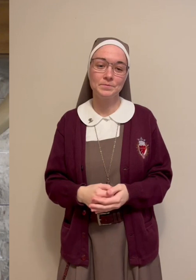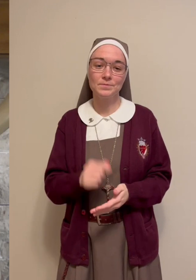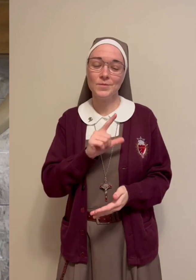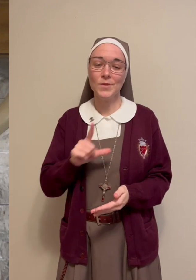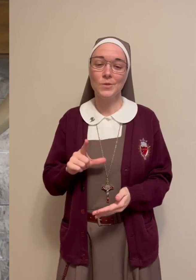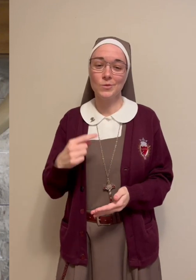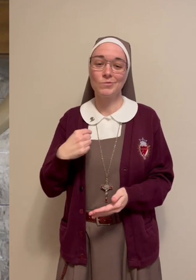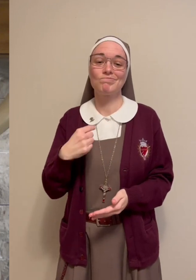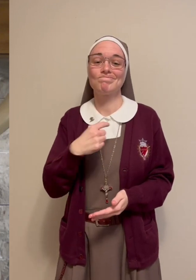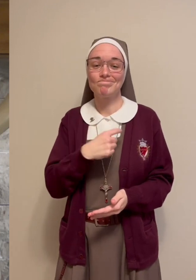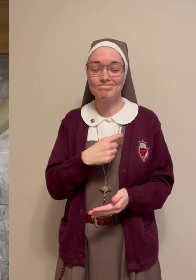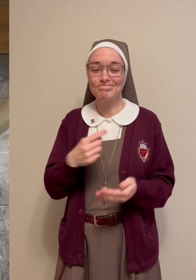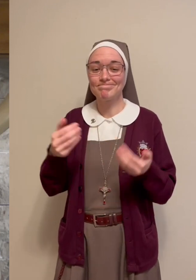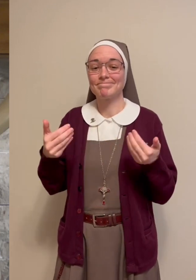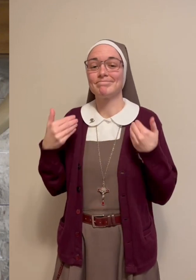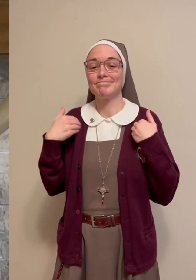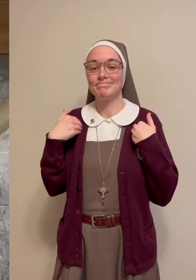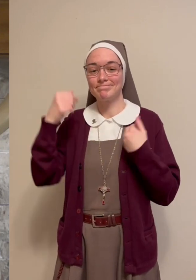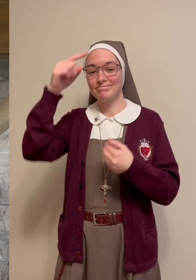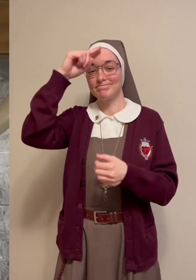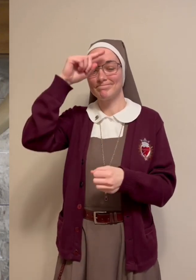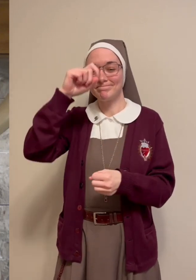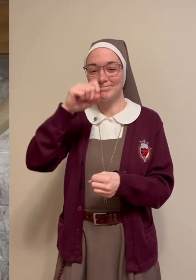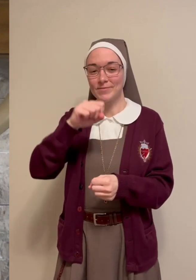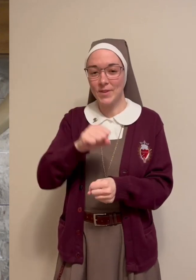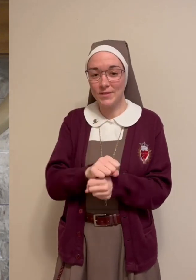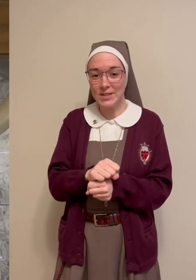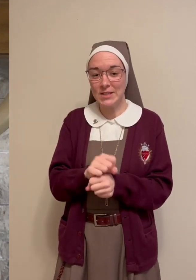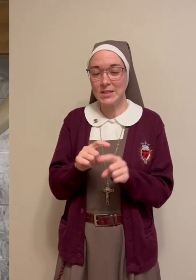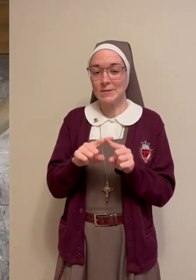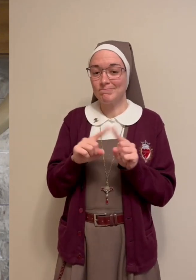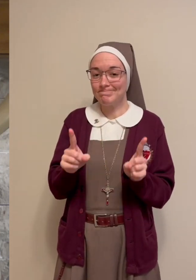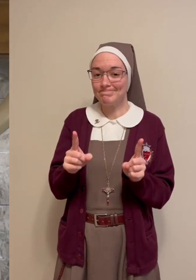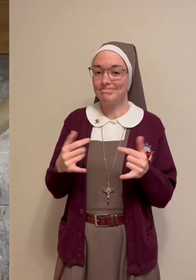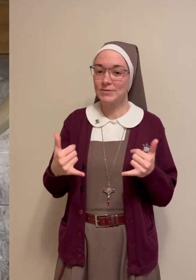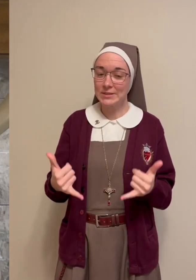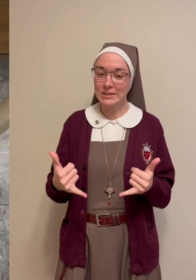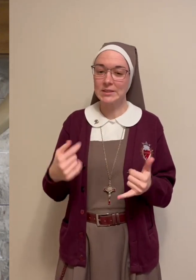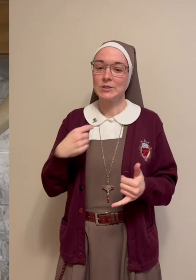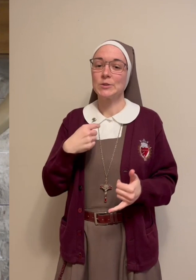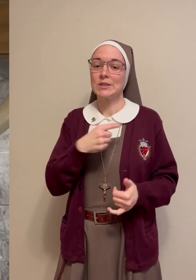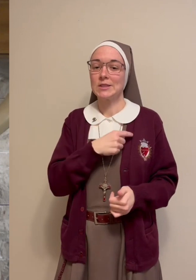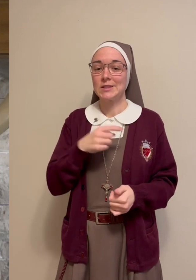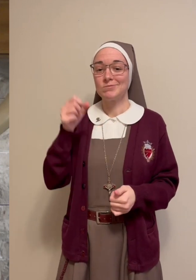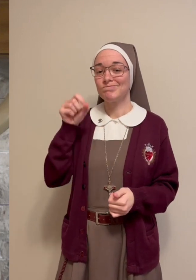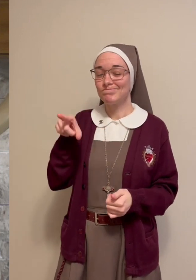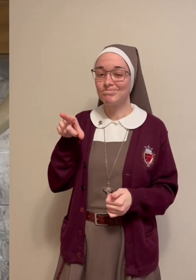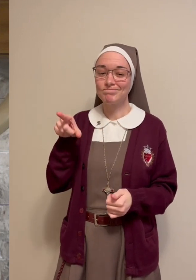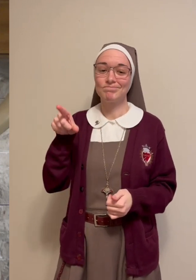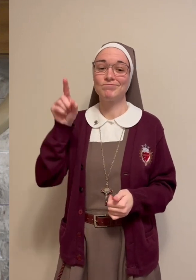Señor, tenemos fe, pero hoy te pedimos como los apóstoles,